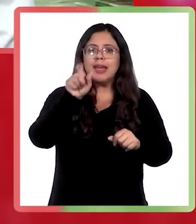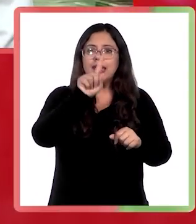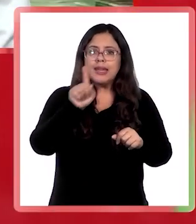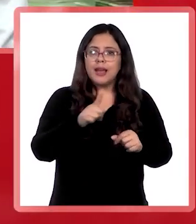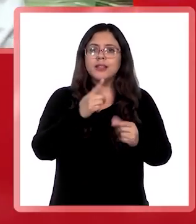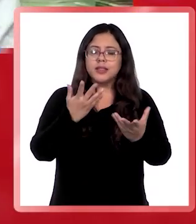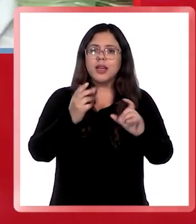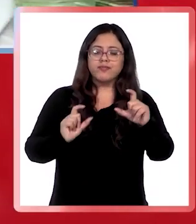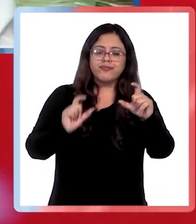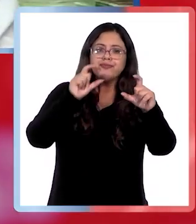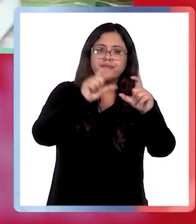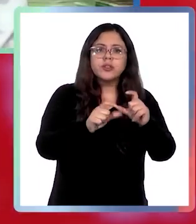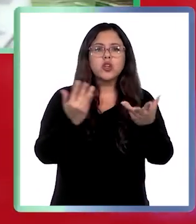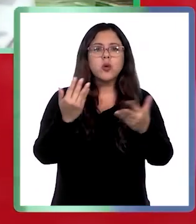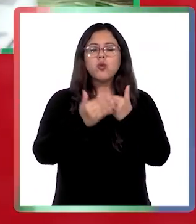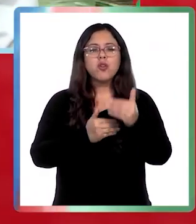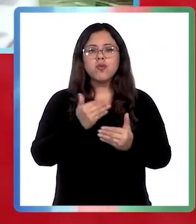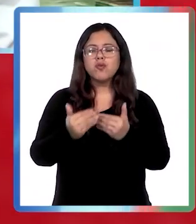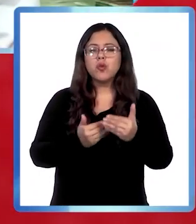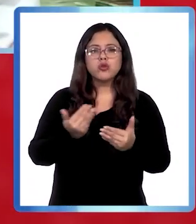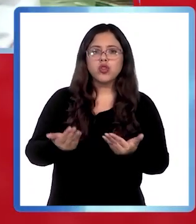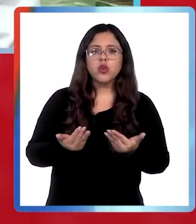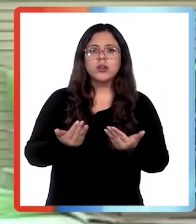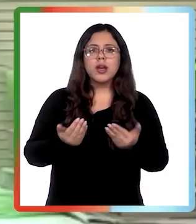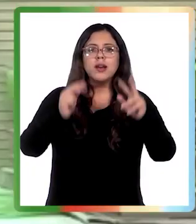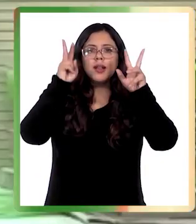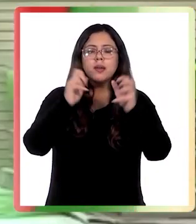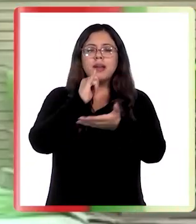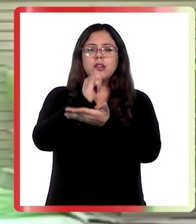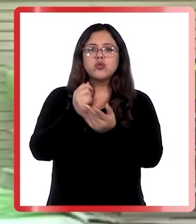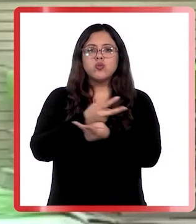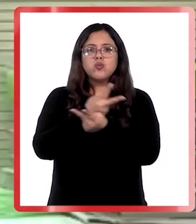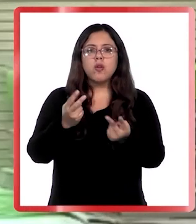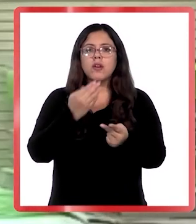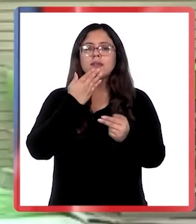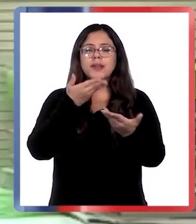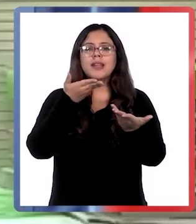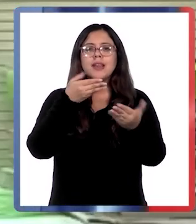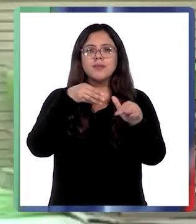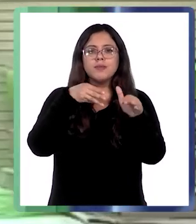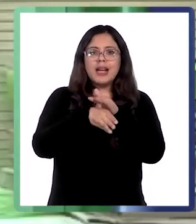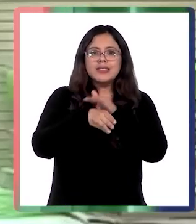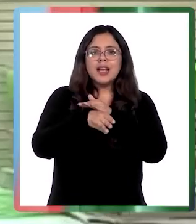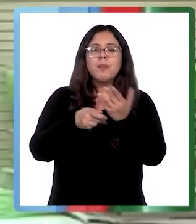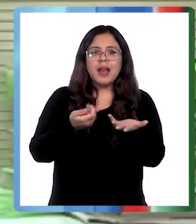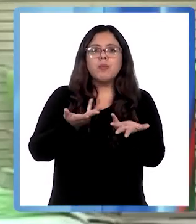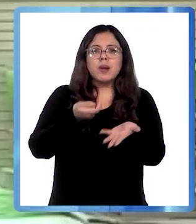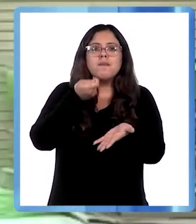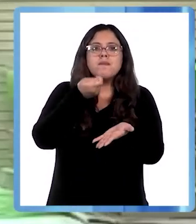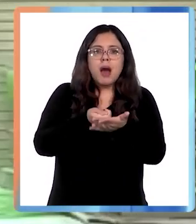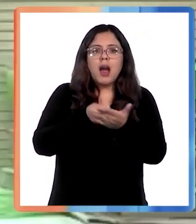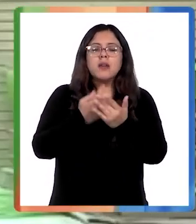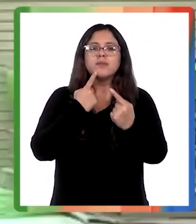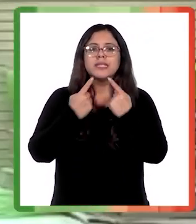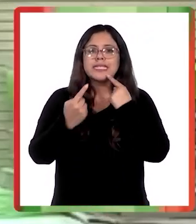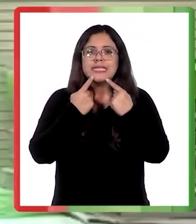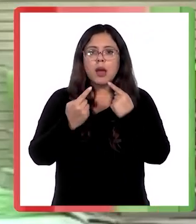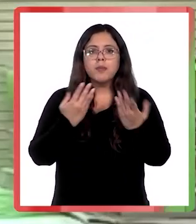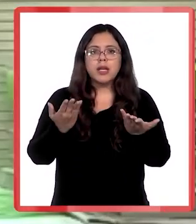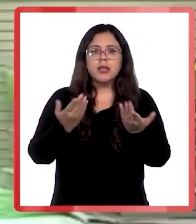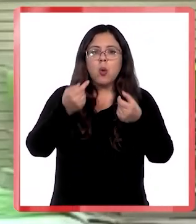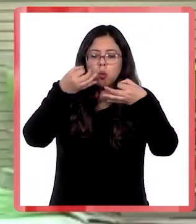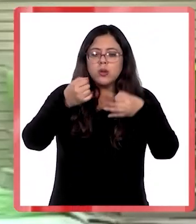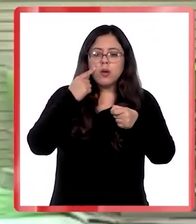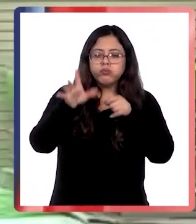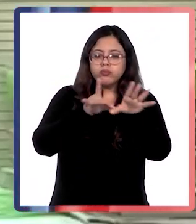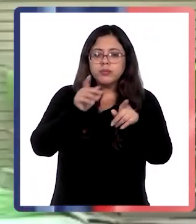¿cómo funciona más en el sector público y la accesibilidad a estos exámenes que son para detectar este tipo de